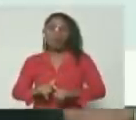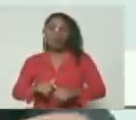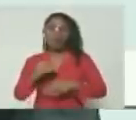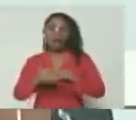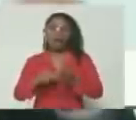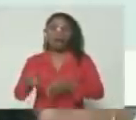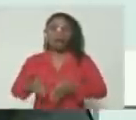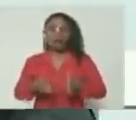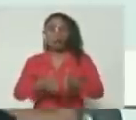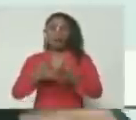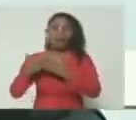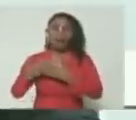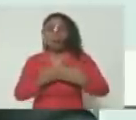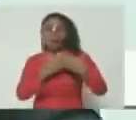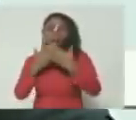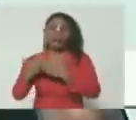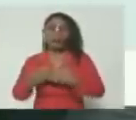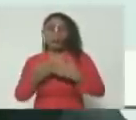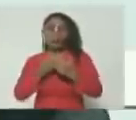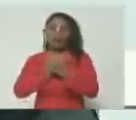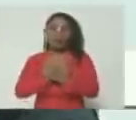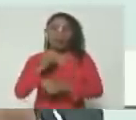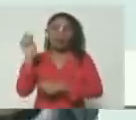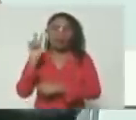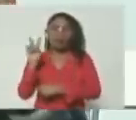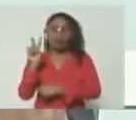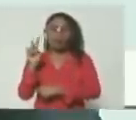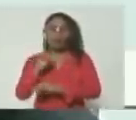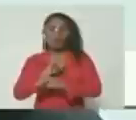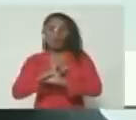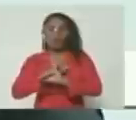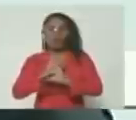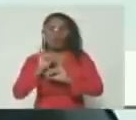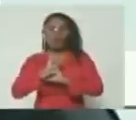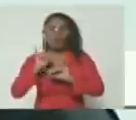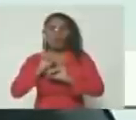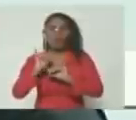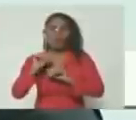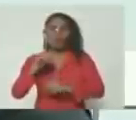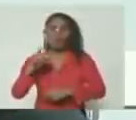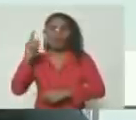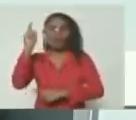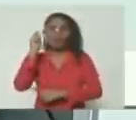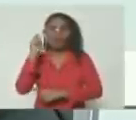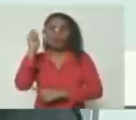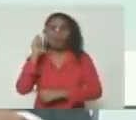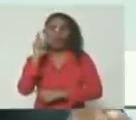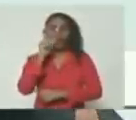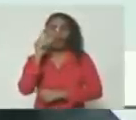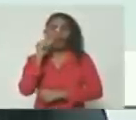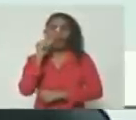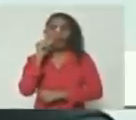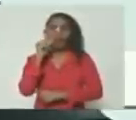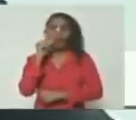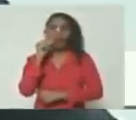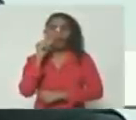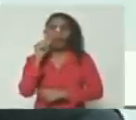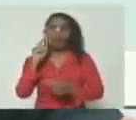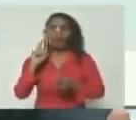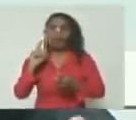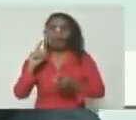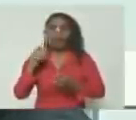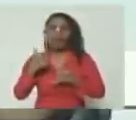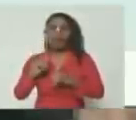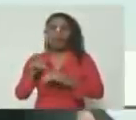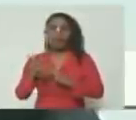camino del estudio, del trabajo y del amor por Venezuela. Finalmente, el diputado Maduro Guerra habló de los jóvenes de 30